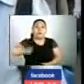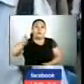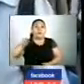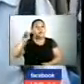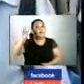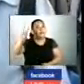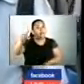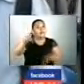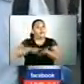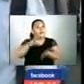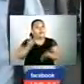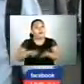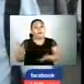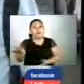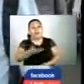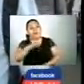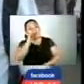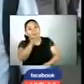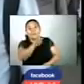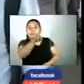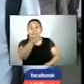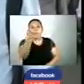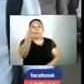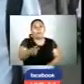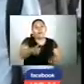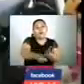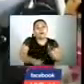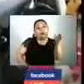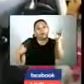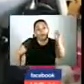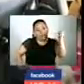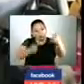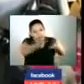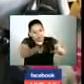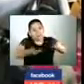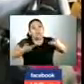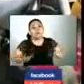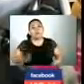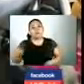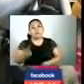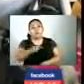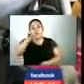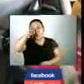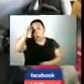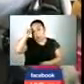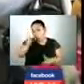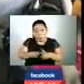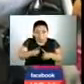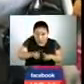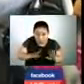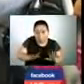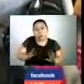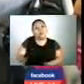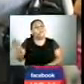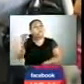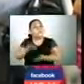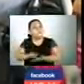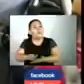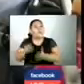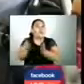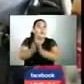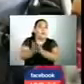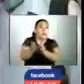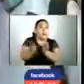salarios. Exigen al Edil Capitalino que cumpla con el derecho de los trabajadores, caso contrario, tomarán otras medidas que pueden